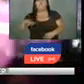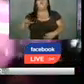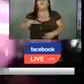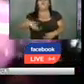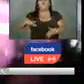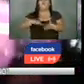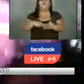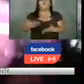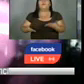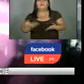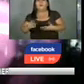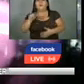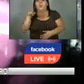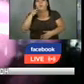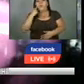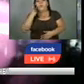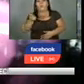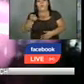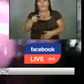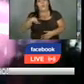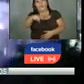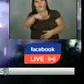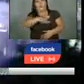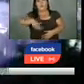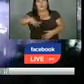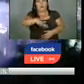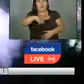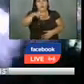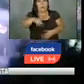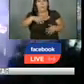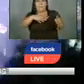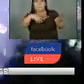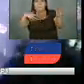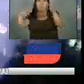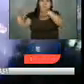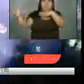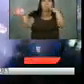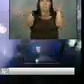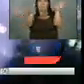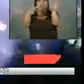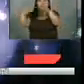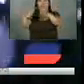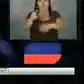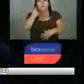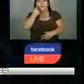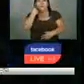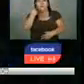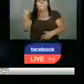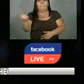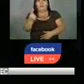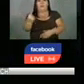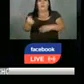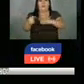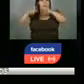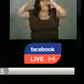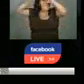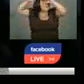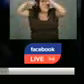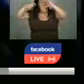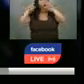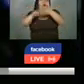también se reporta, en otros puntos del país, estos fuertes vientos, pero además hay usuarios que están compartiendo videos,